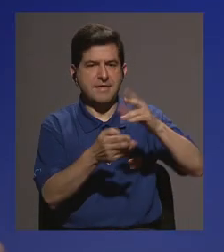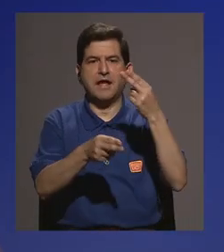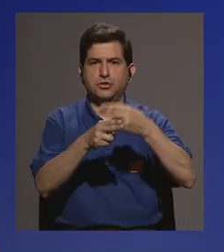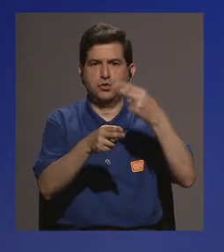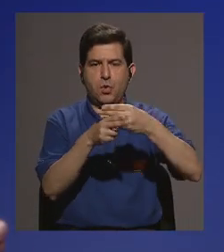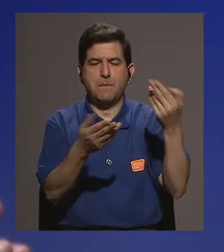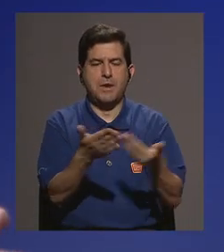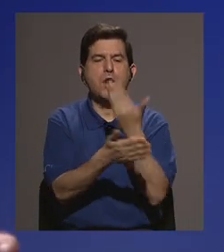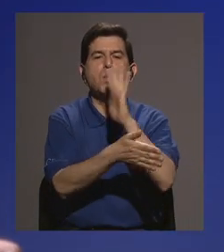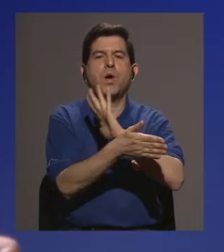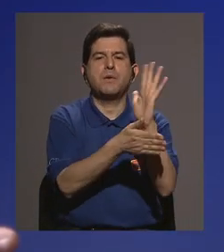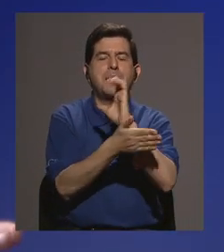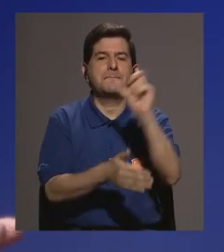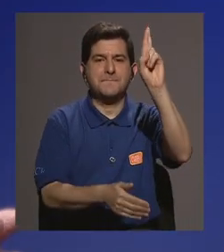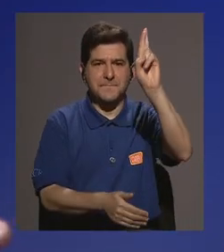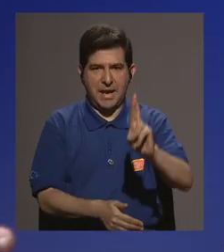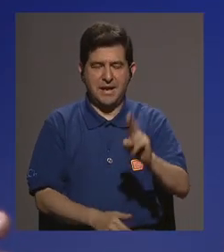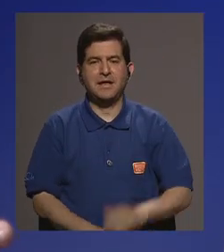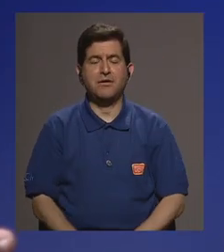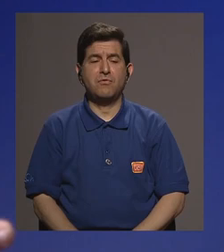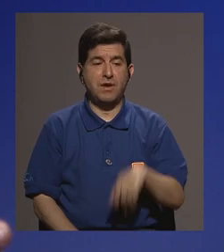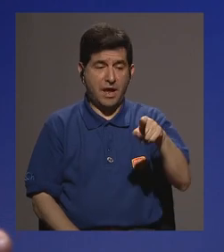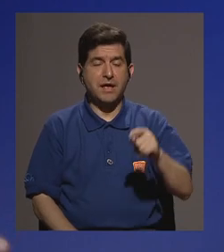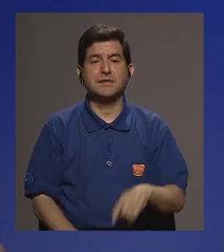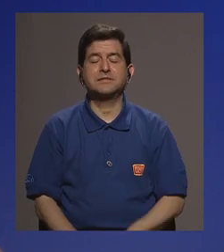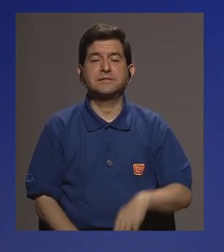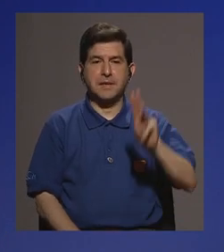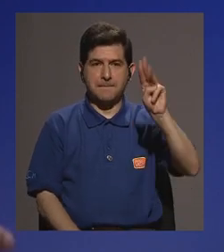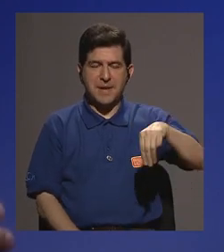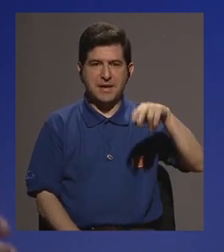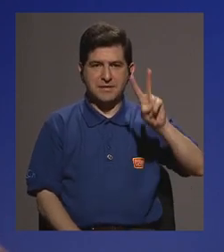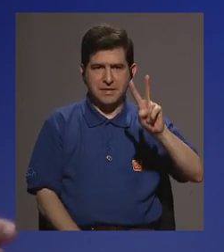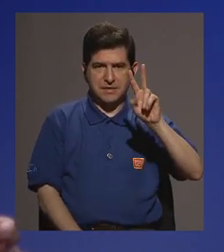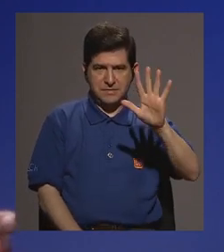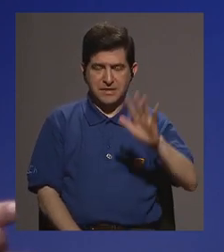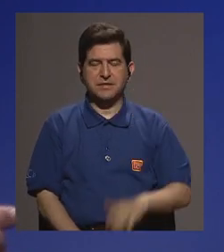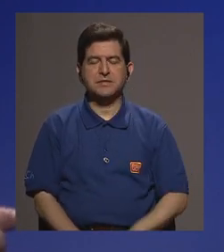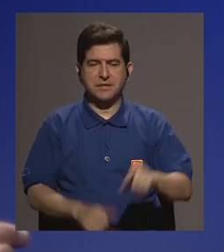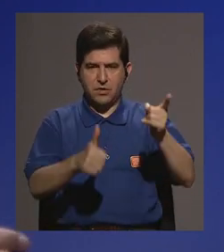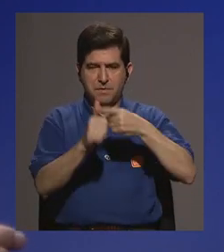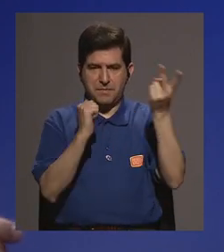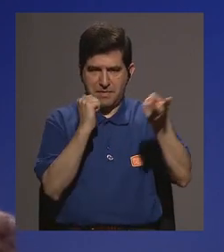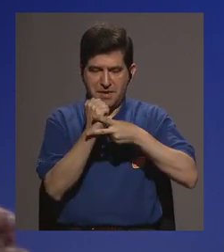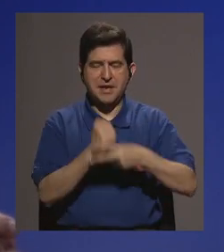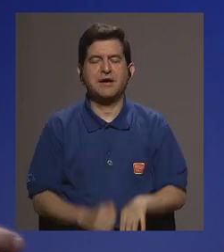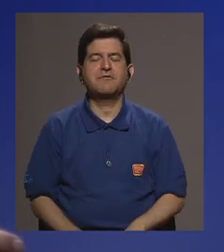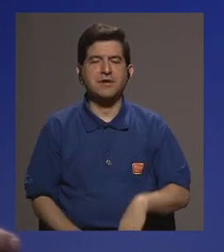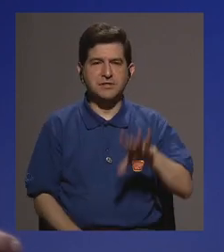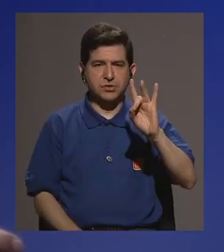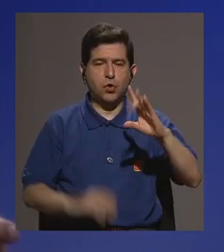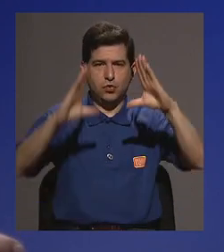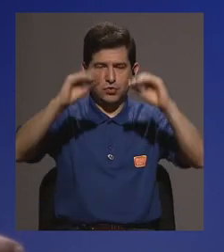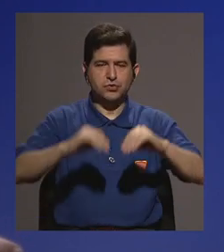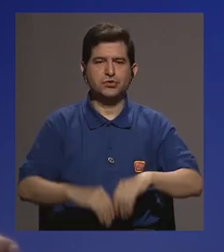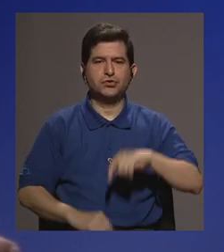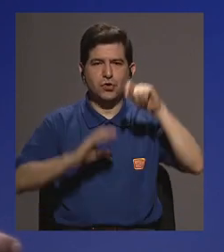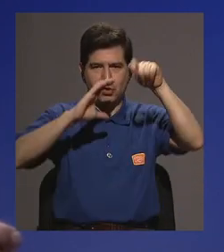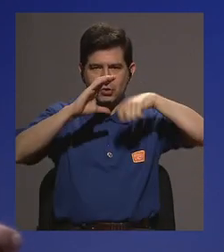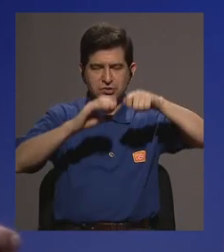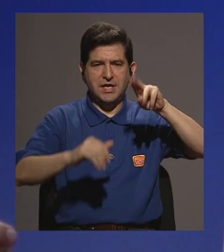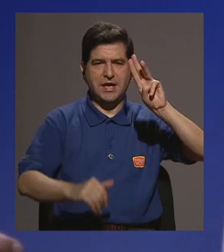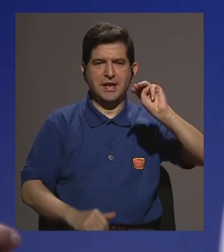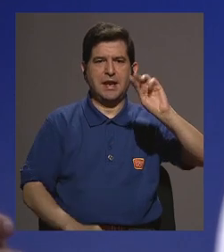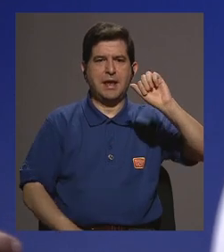dignidad es el nombre del nuevo filme costarricense que se estrena este martes 25 a las 8 y 30 de la noche